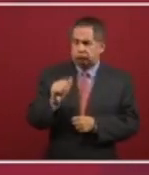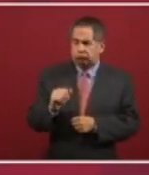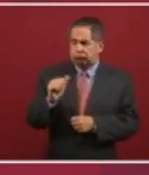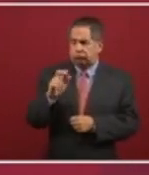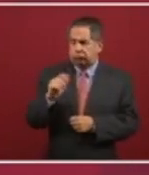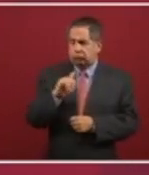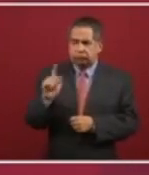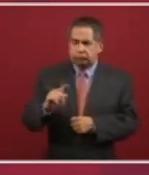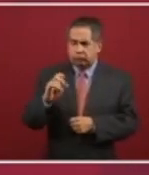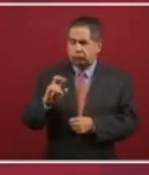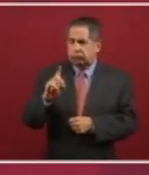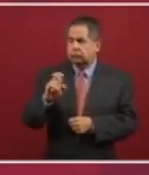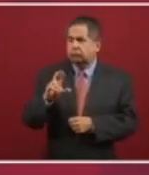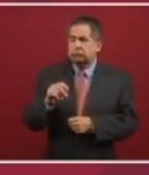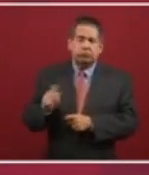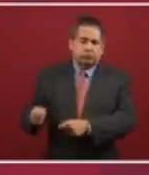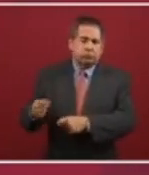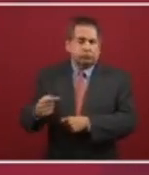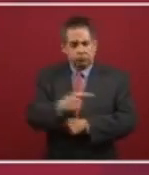Cordero